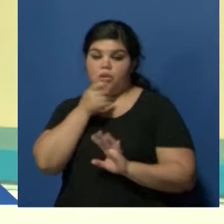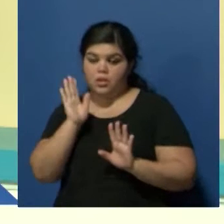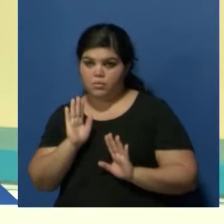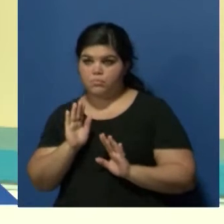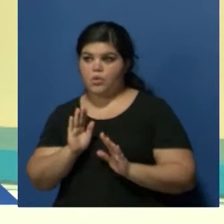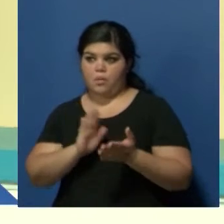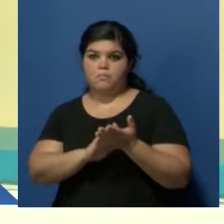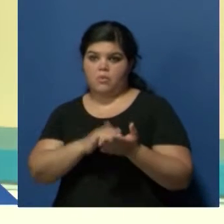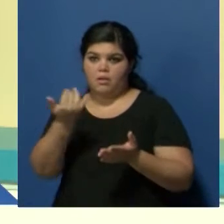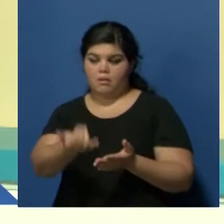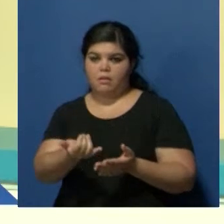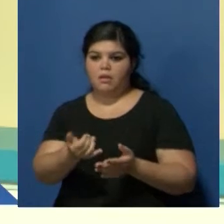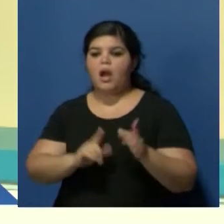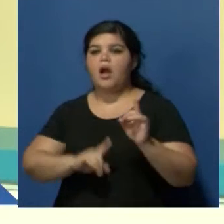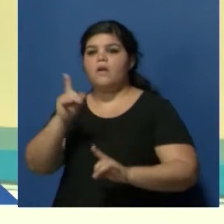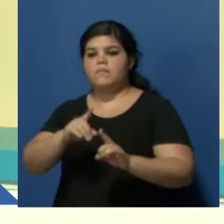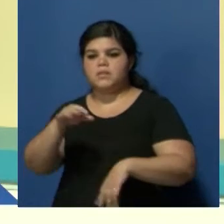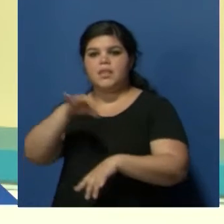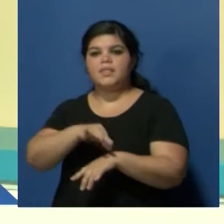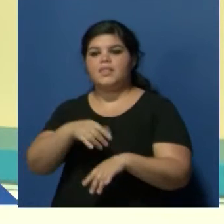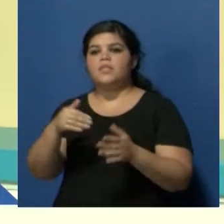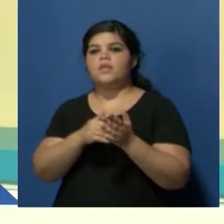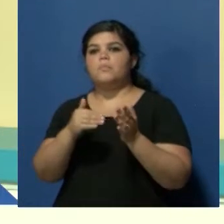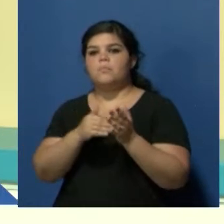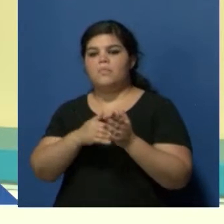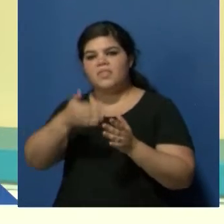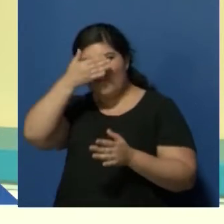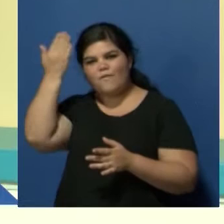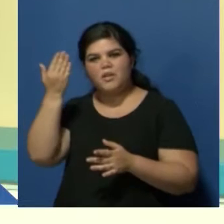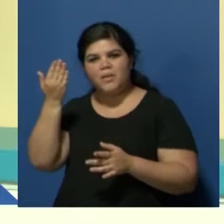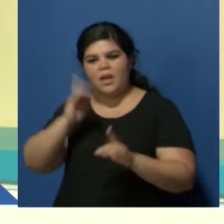están indicadas muchas veces para un determinado momento o una determinada patología. Claro.